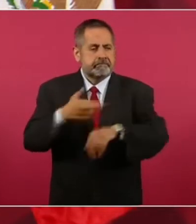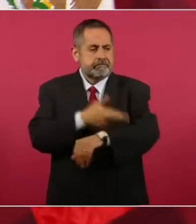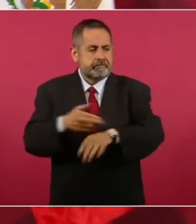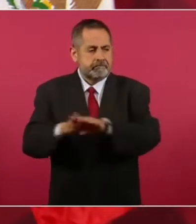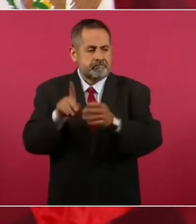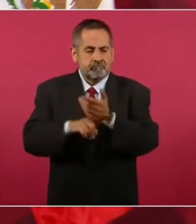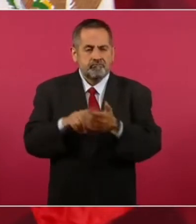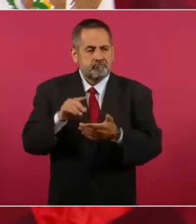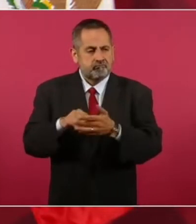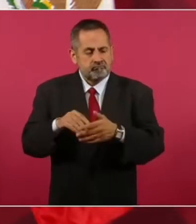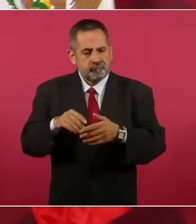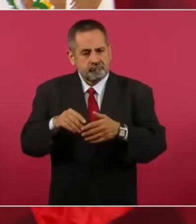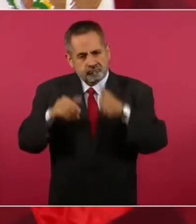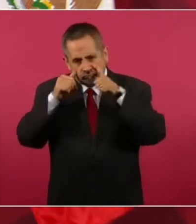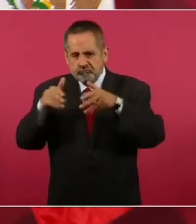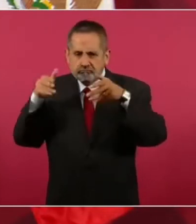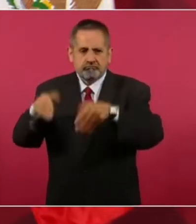interesar y aplicarnos